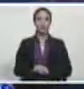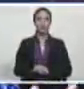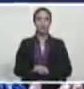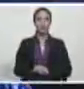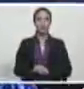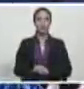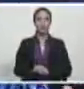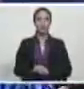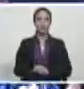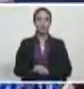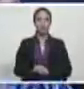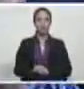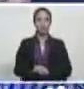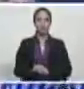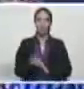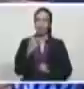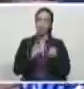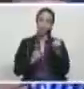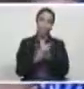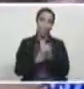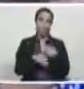Pido el apoyo de toda Venezuela.